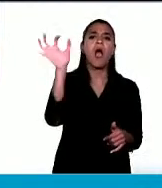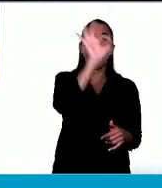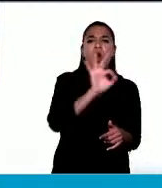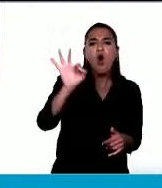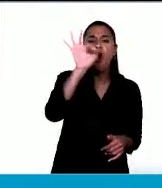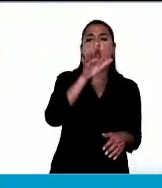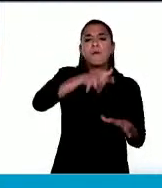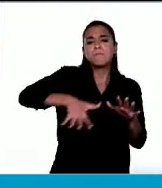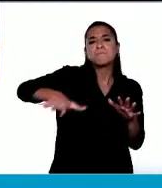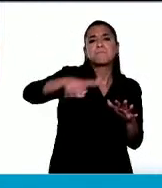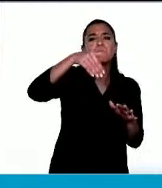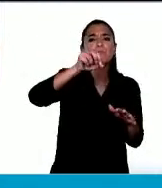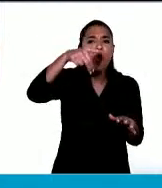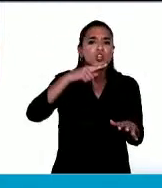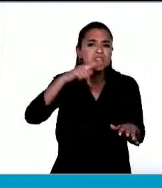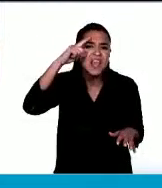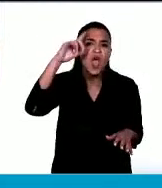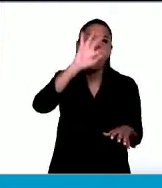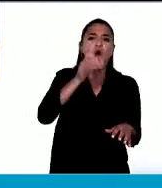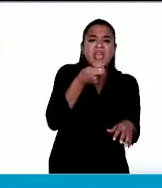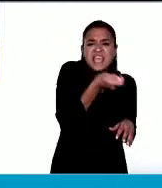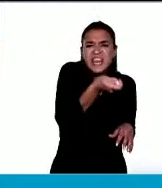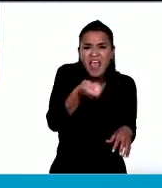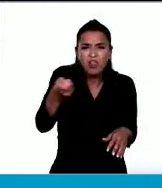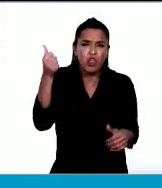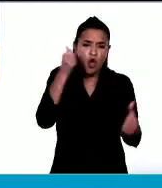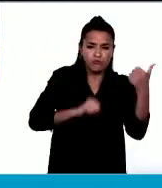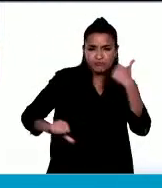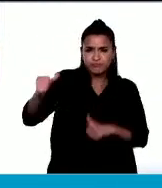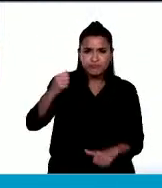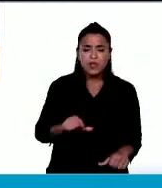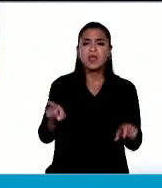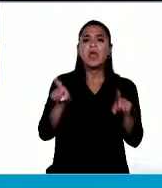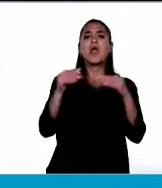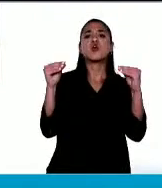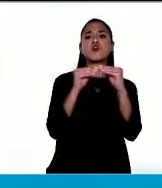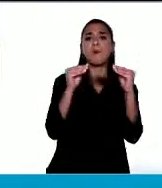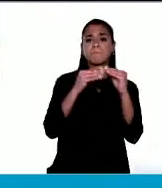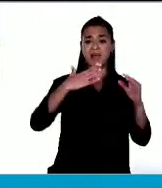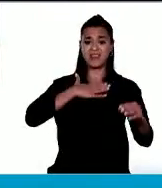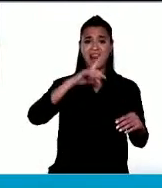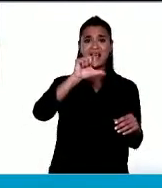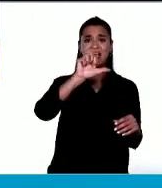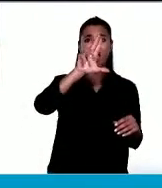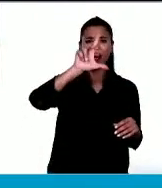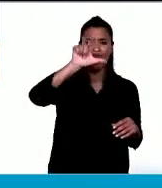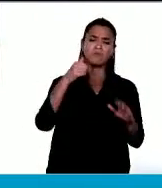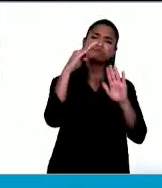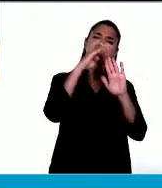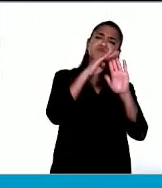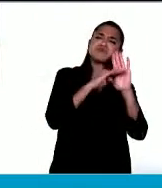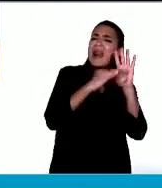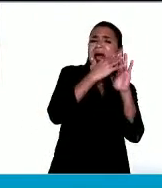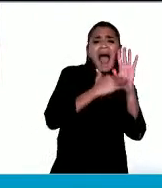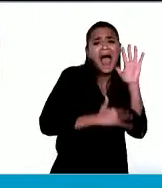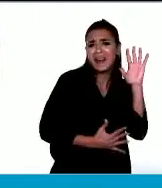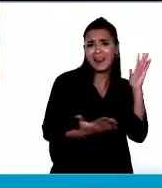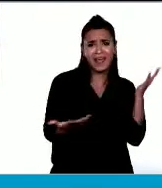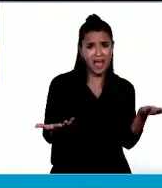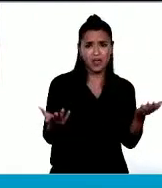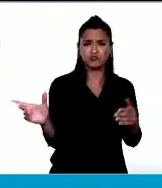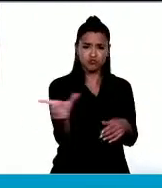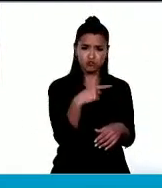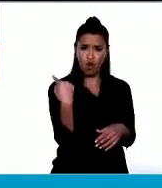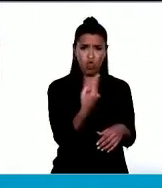Monte, o hiriendo gravemente como a mi compañera Carla Lacorte en una larga lista que todos